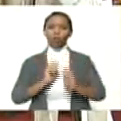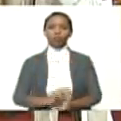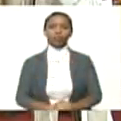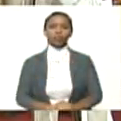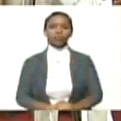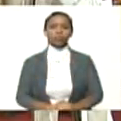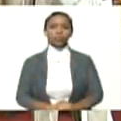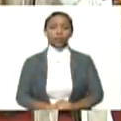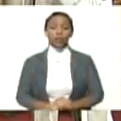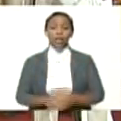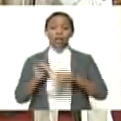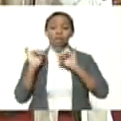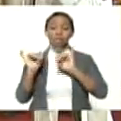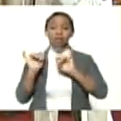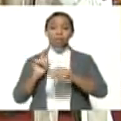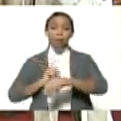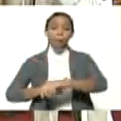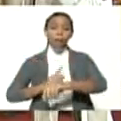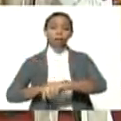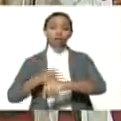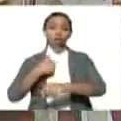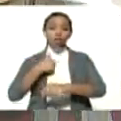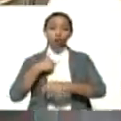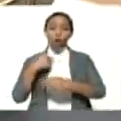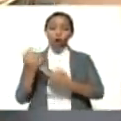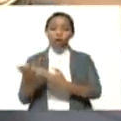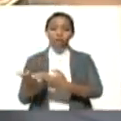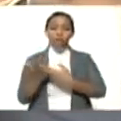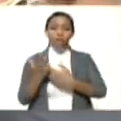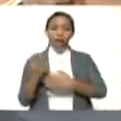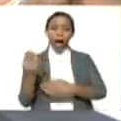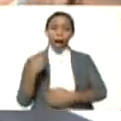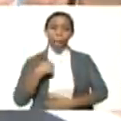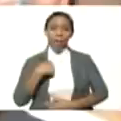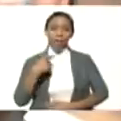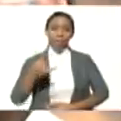Desde el mismo momento que recibí la noticia,